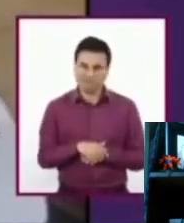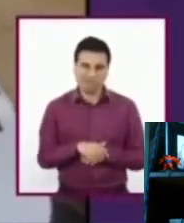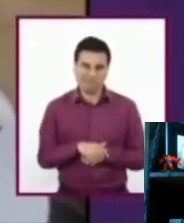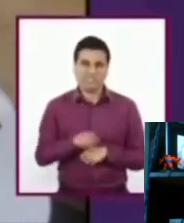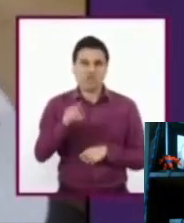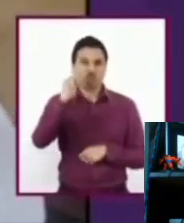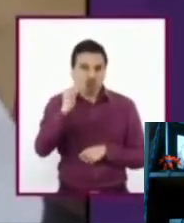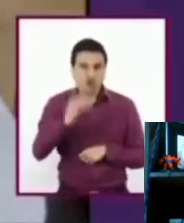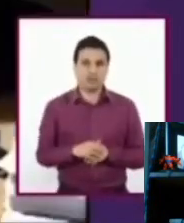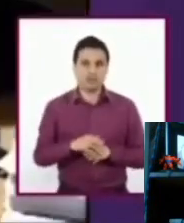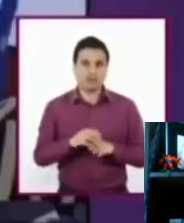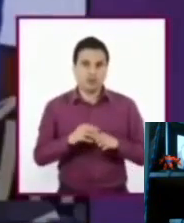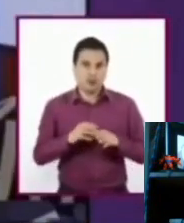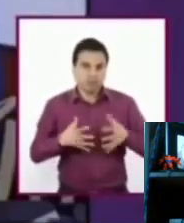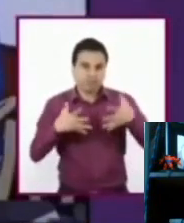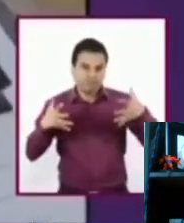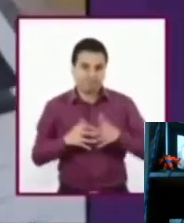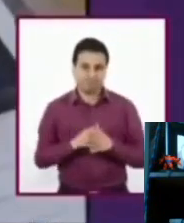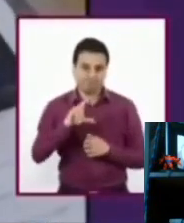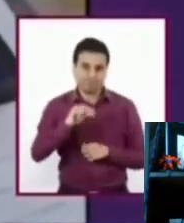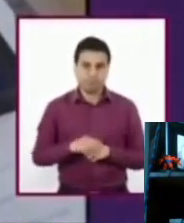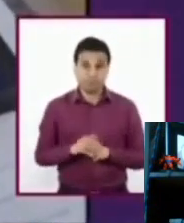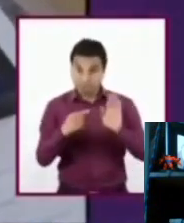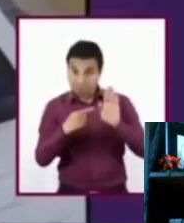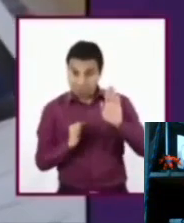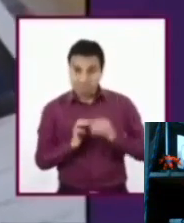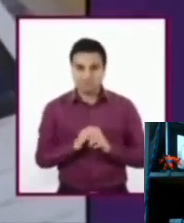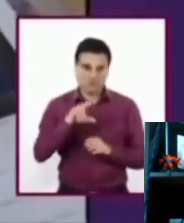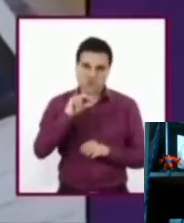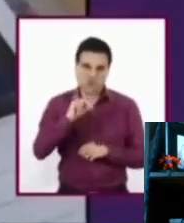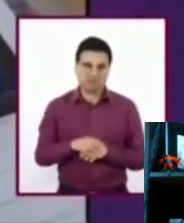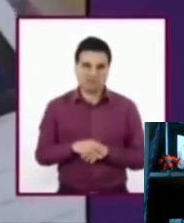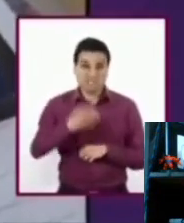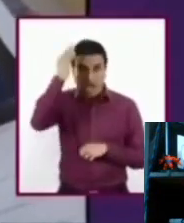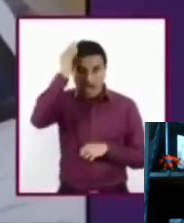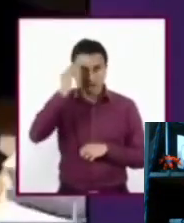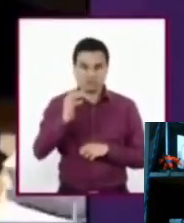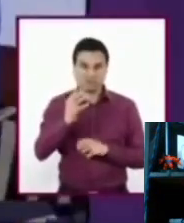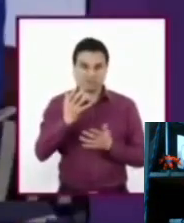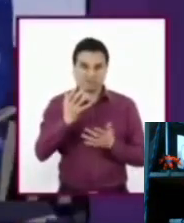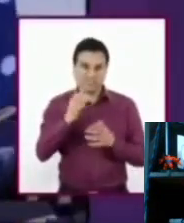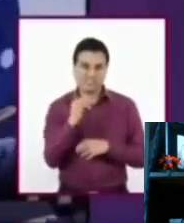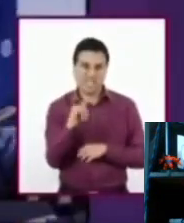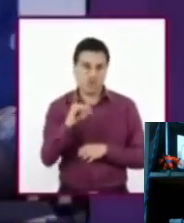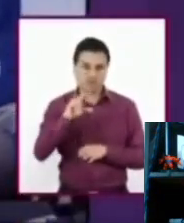estoy enfadada tierra no es plana